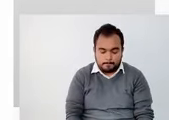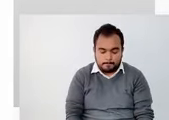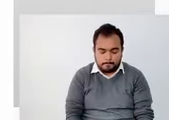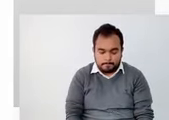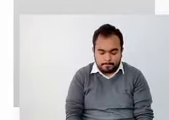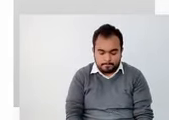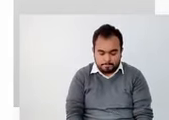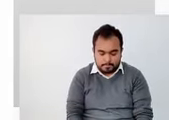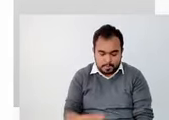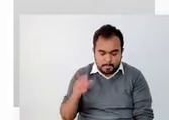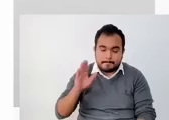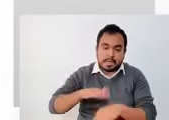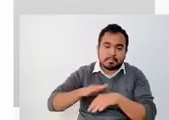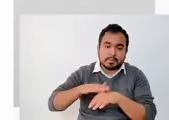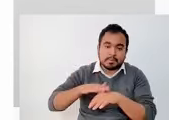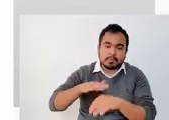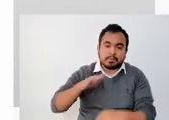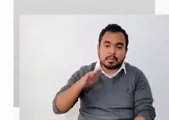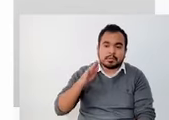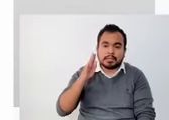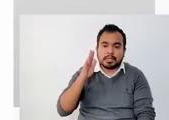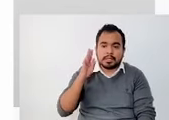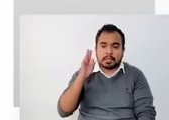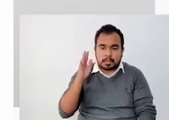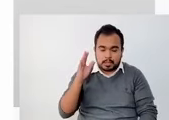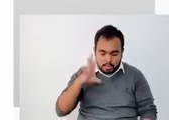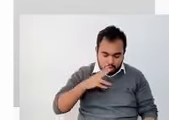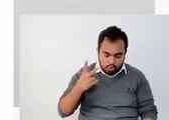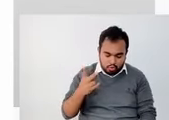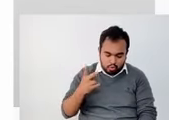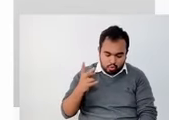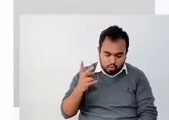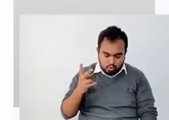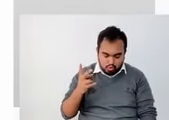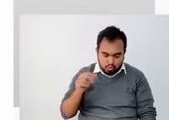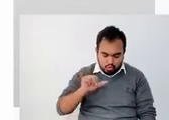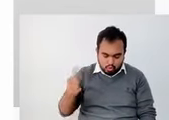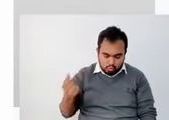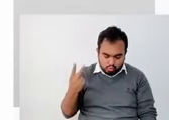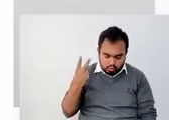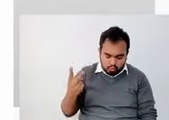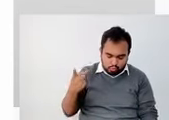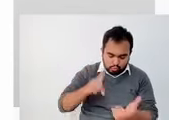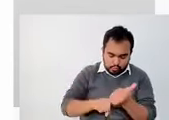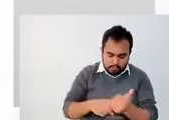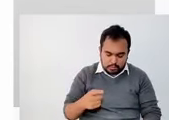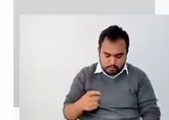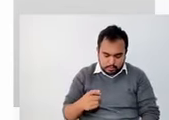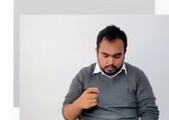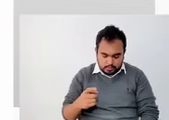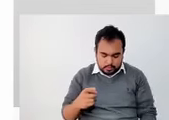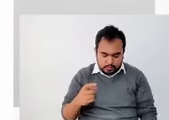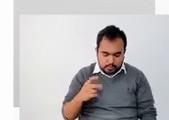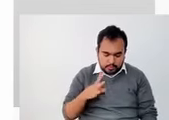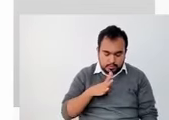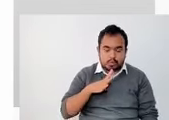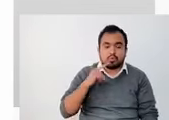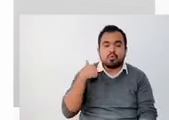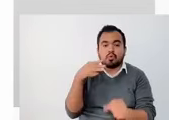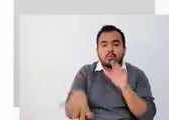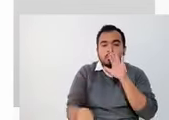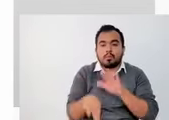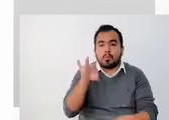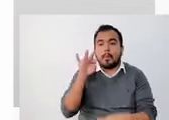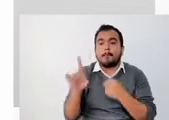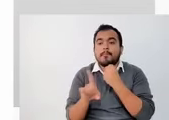disciplina. Las otras dos disciplinas son problemáticas por otra cosa, o haberlas escogido es problemático por otros motivos. En psiquiatría se escogió